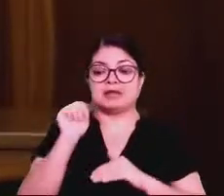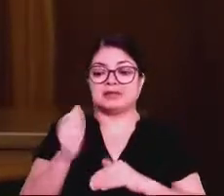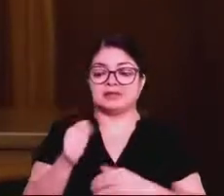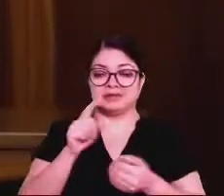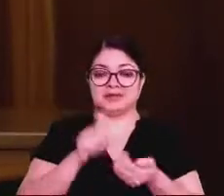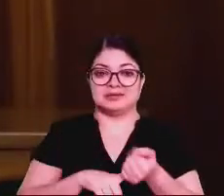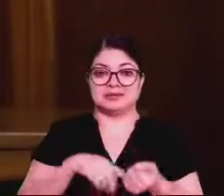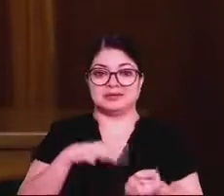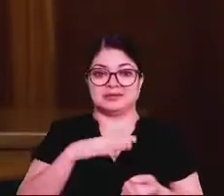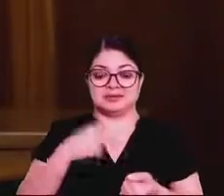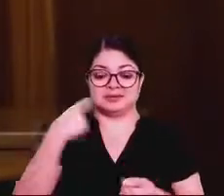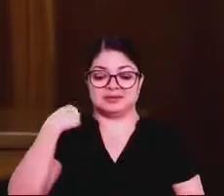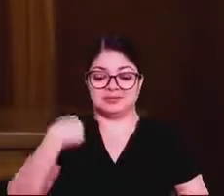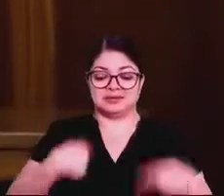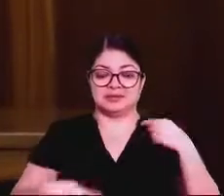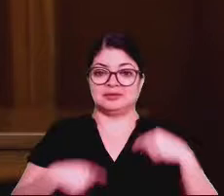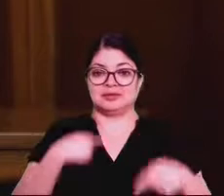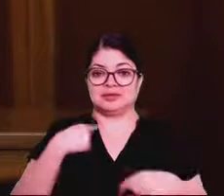sistema locomotor,